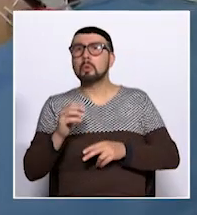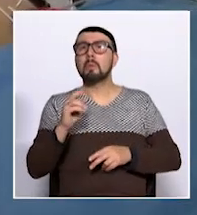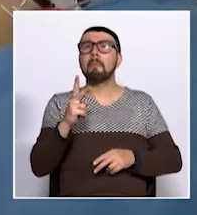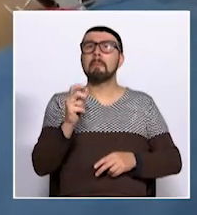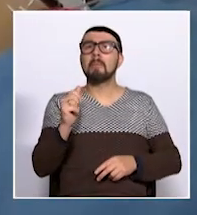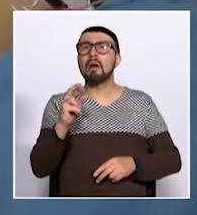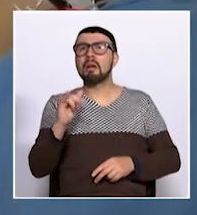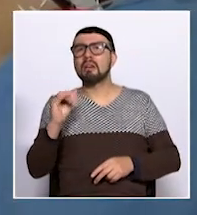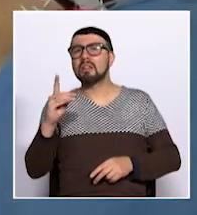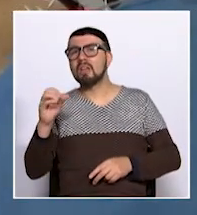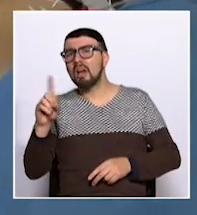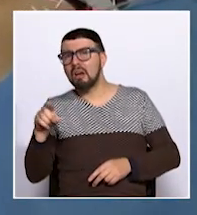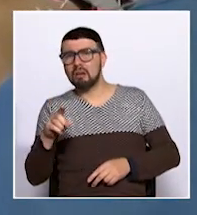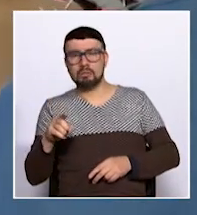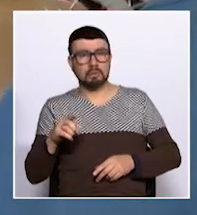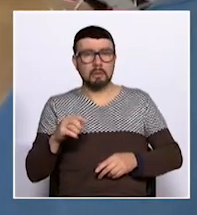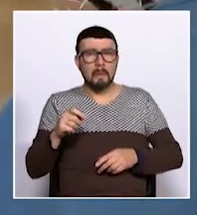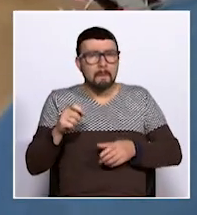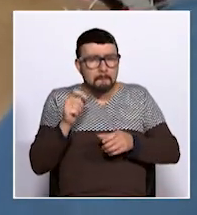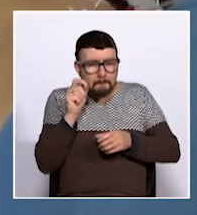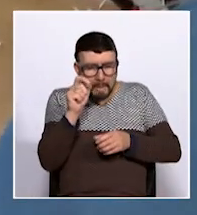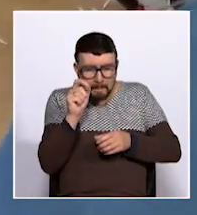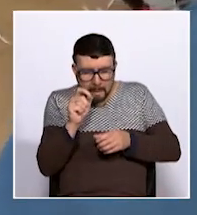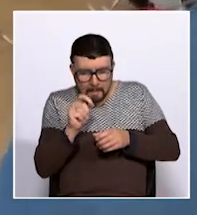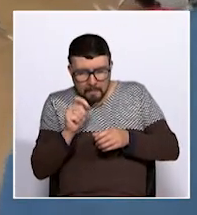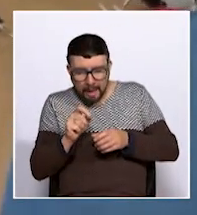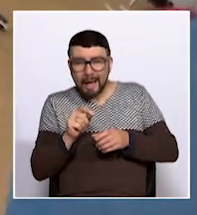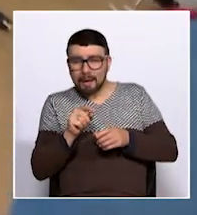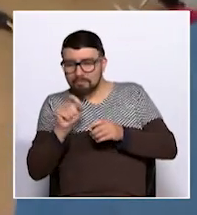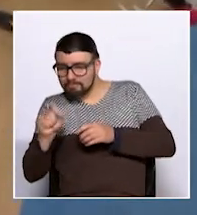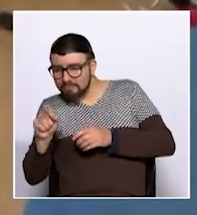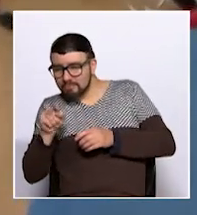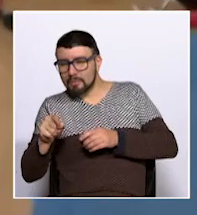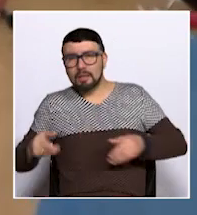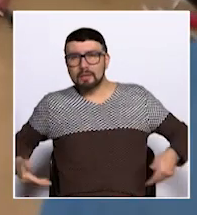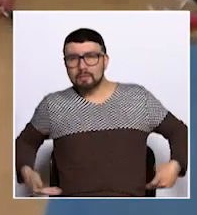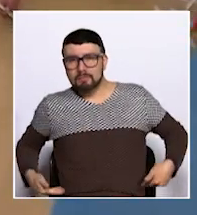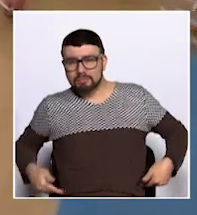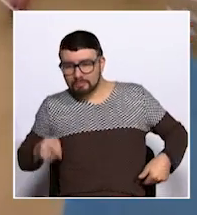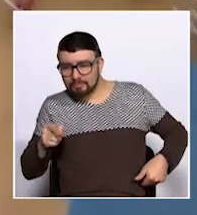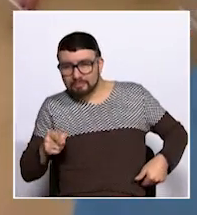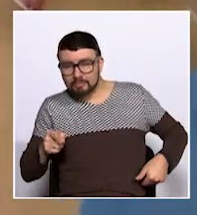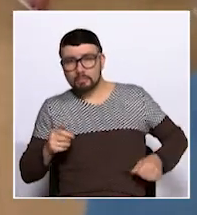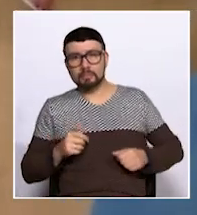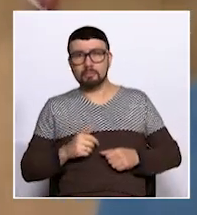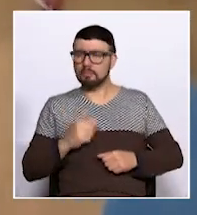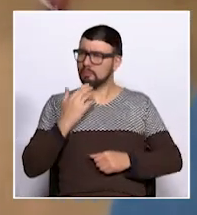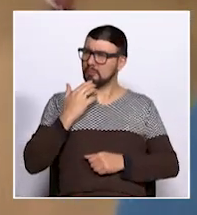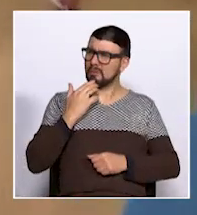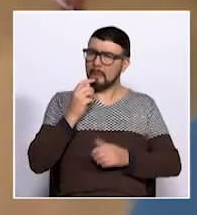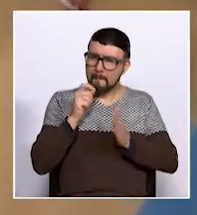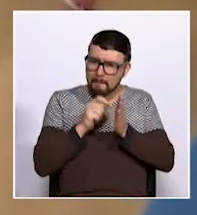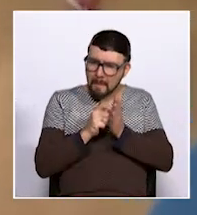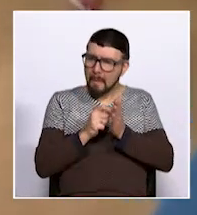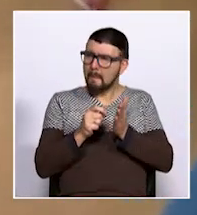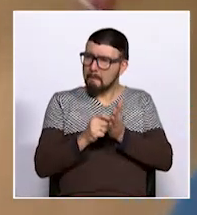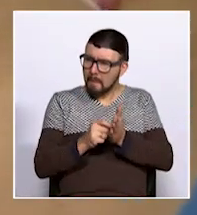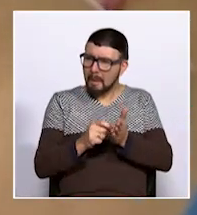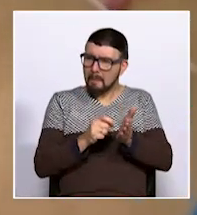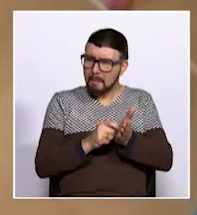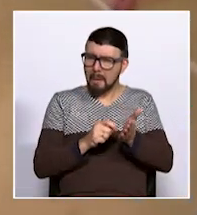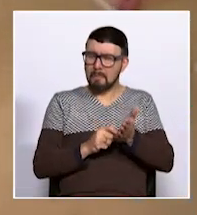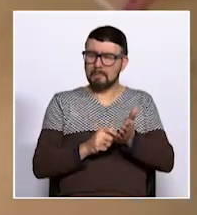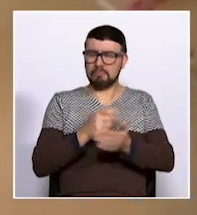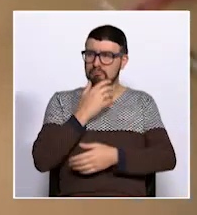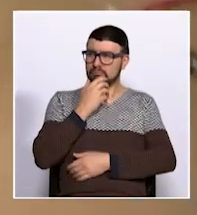otros punticos de vejiga y un puntico de riñón. Entonces, cuando uno le hablan así, que son punticos de vejiga y de riñón,